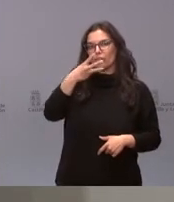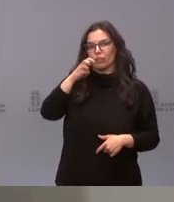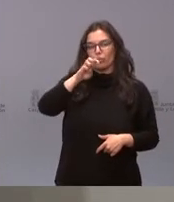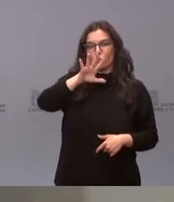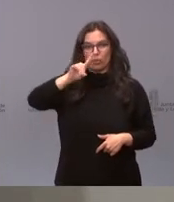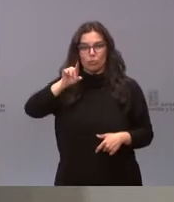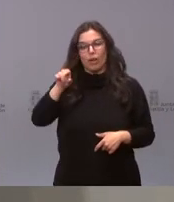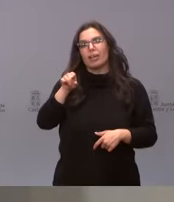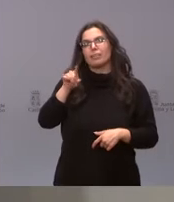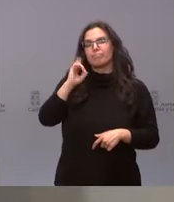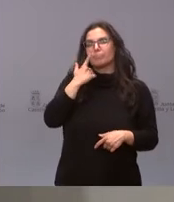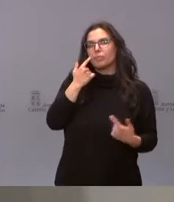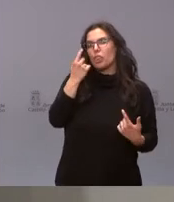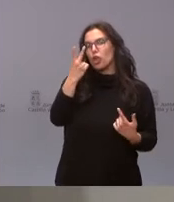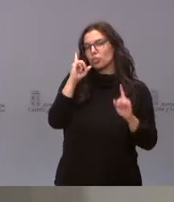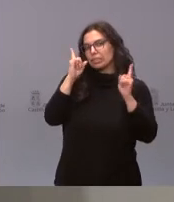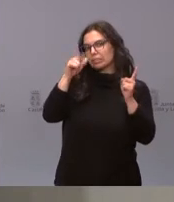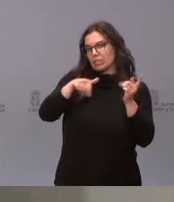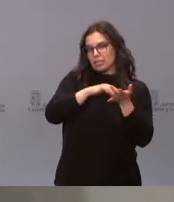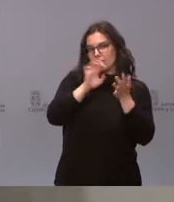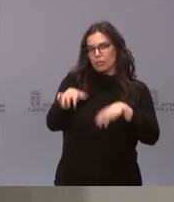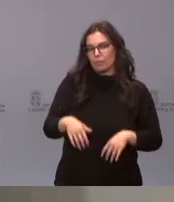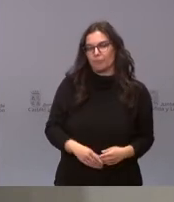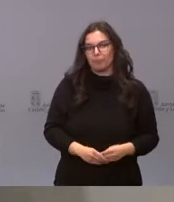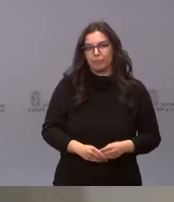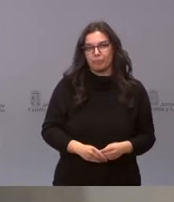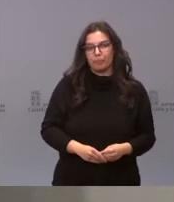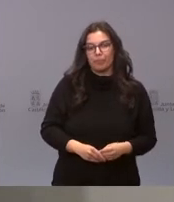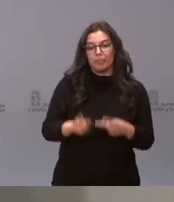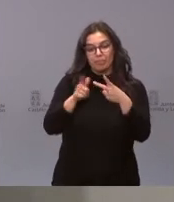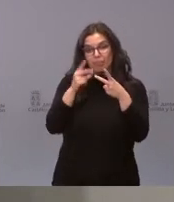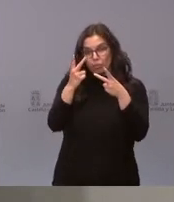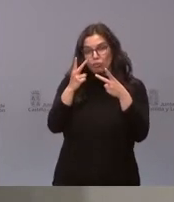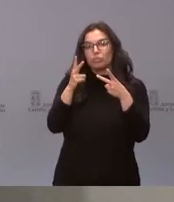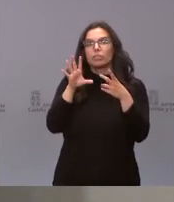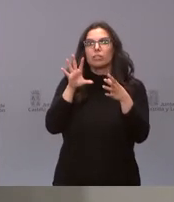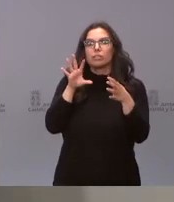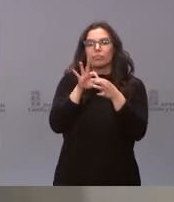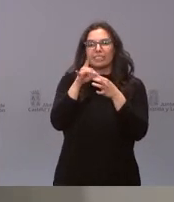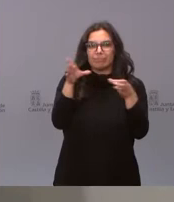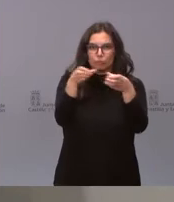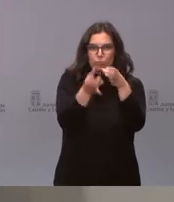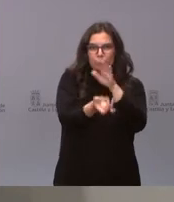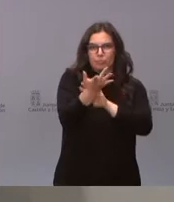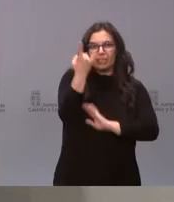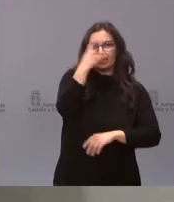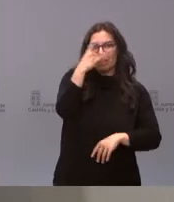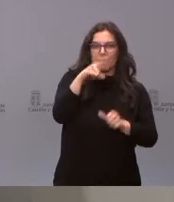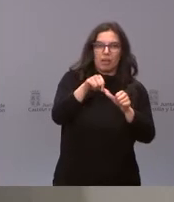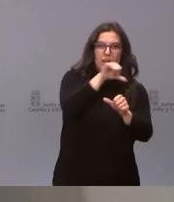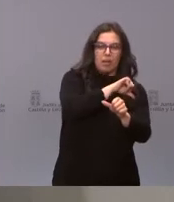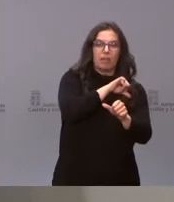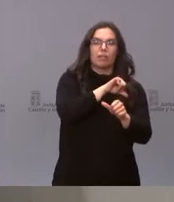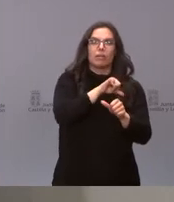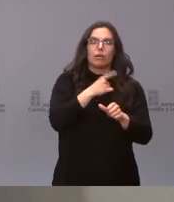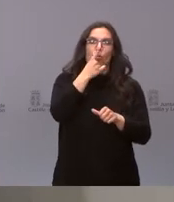se han secuenciado al menos dos casos en nuestra comunidad ambos asociados a un brote en salamanca con antecedentes en uno de los casos